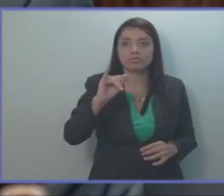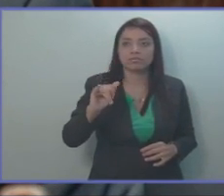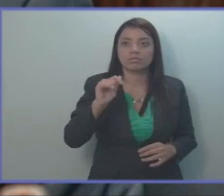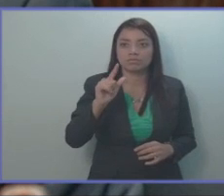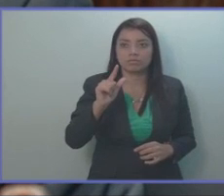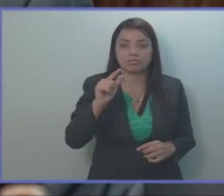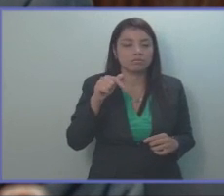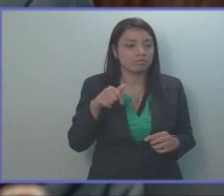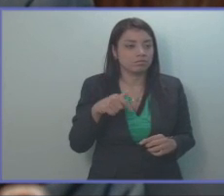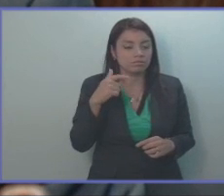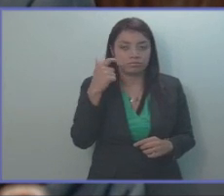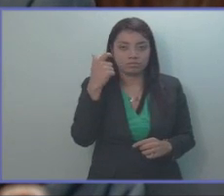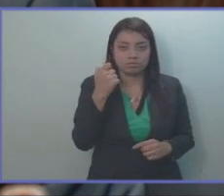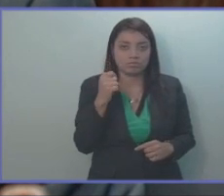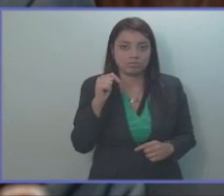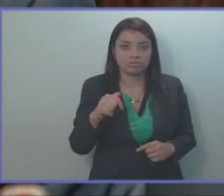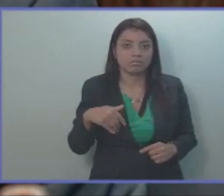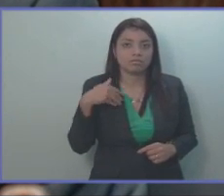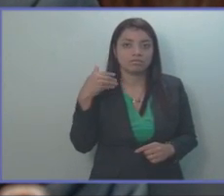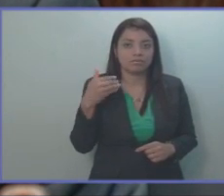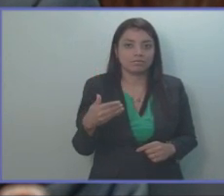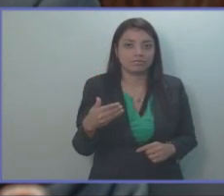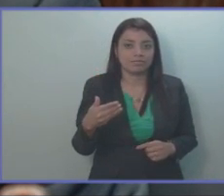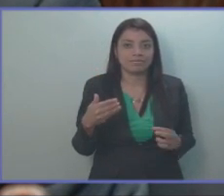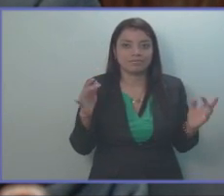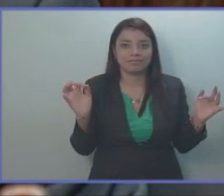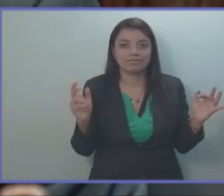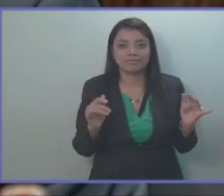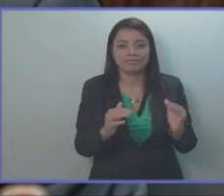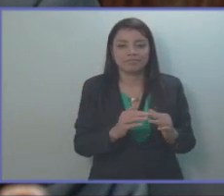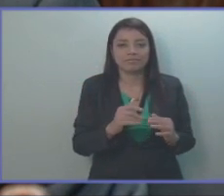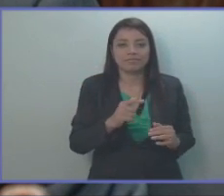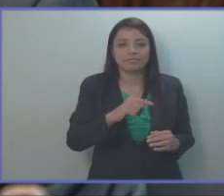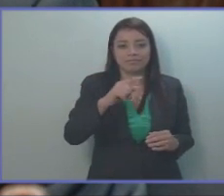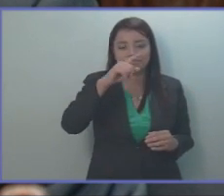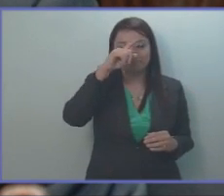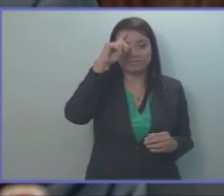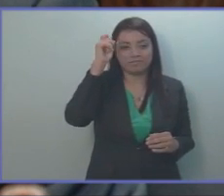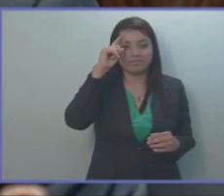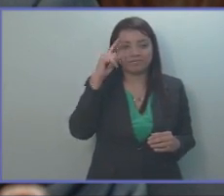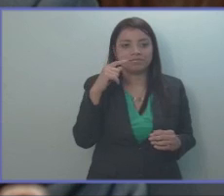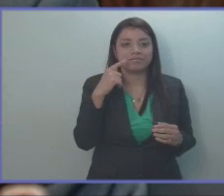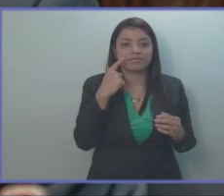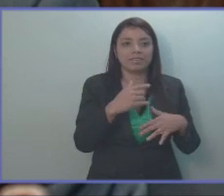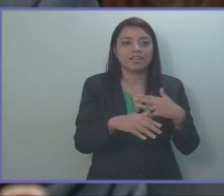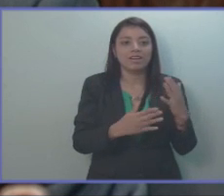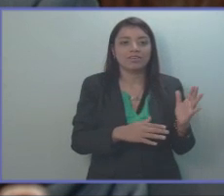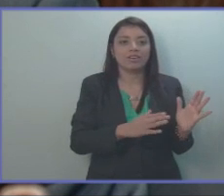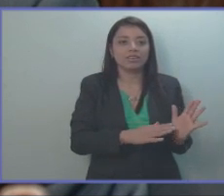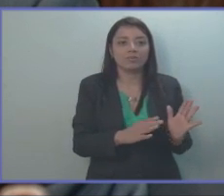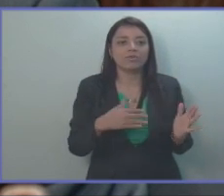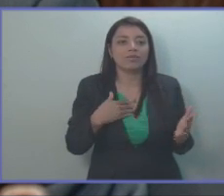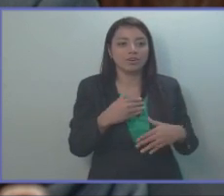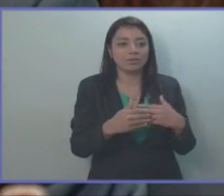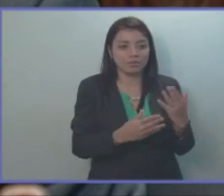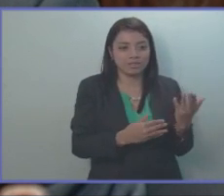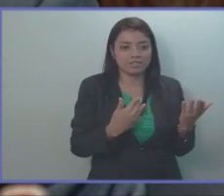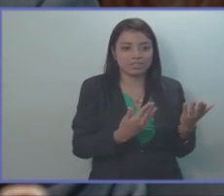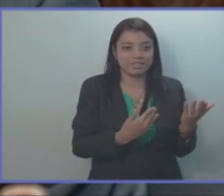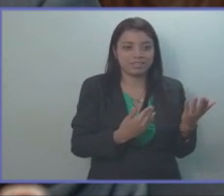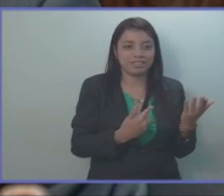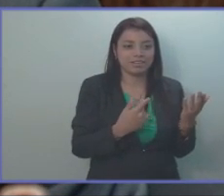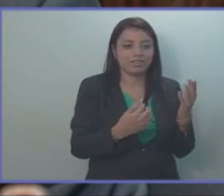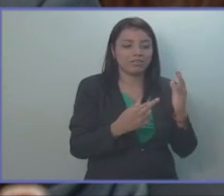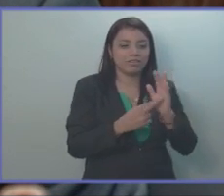del presente mes y año, sostuvo reunión de trabajo en la que se contó con la presencia del representante de